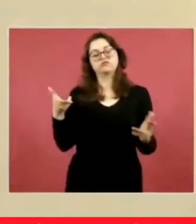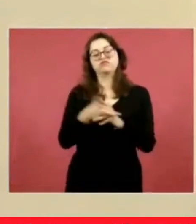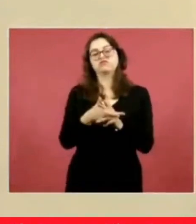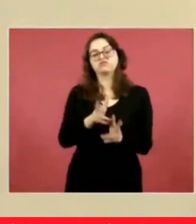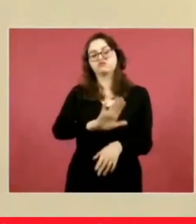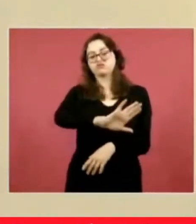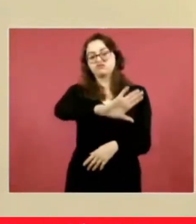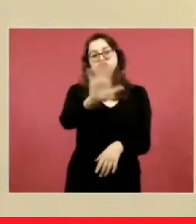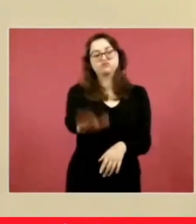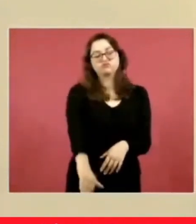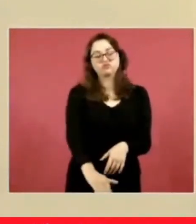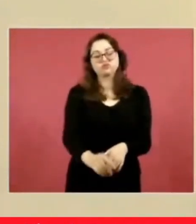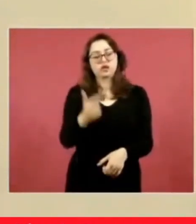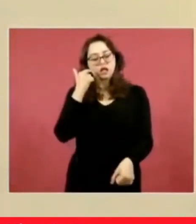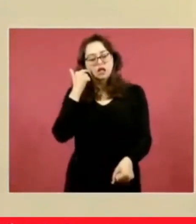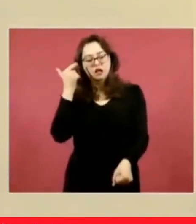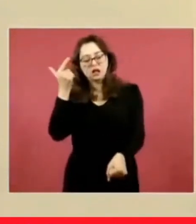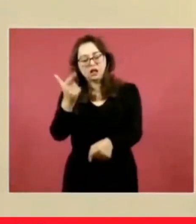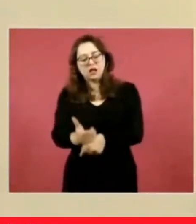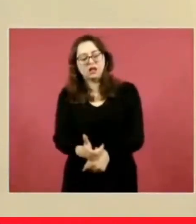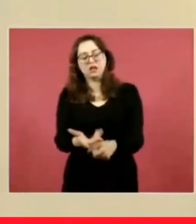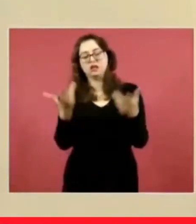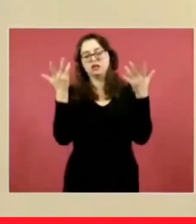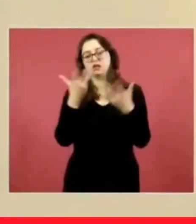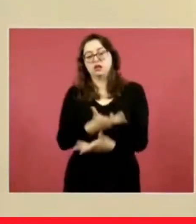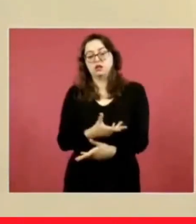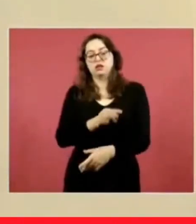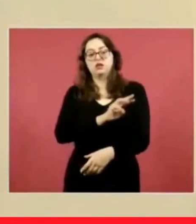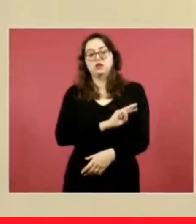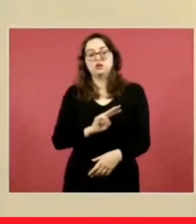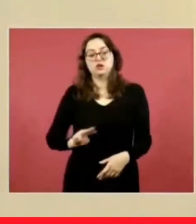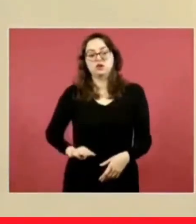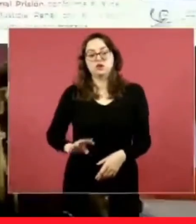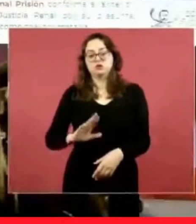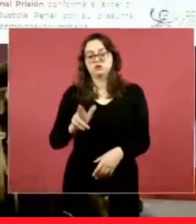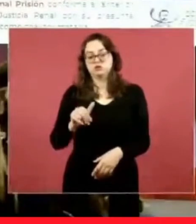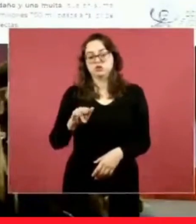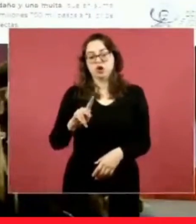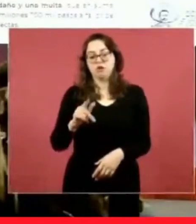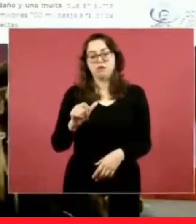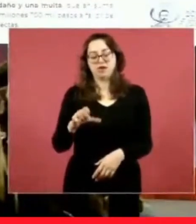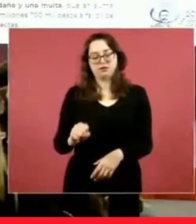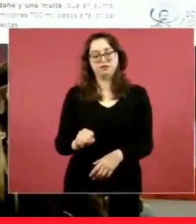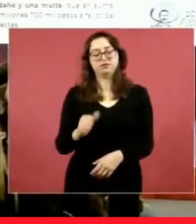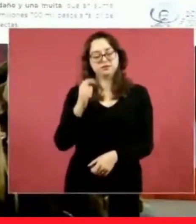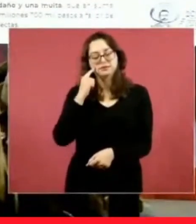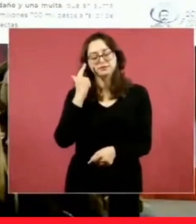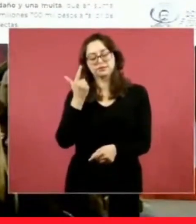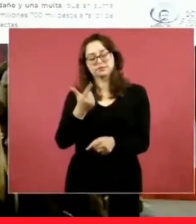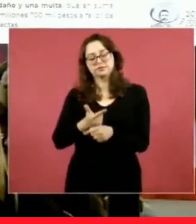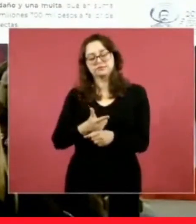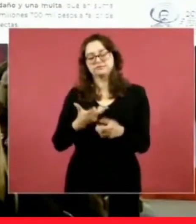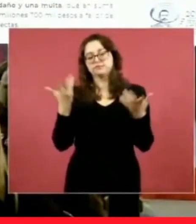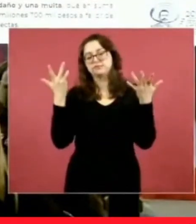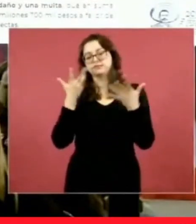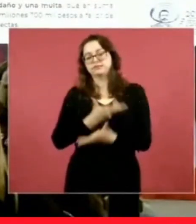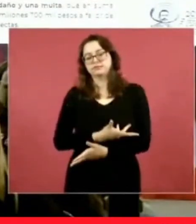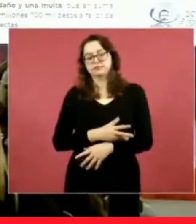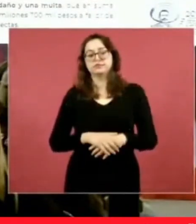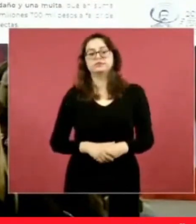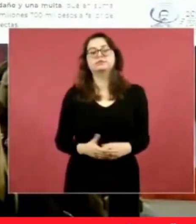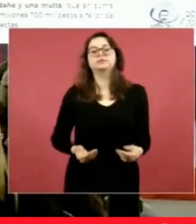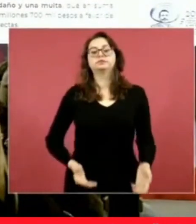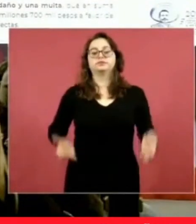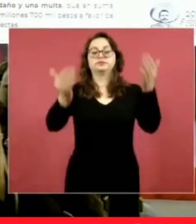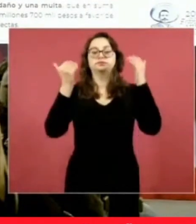en una fosa clandestina en el municipio de las chuapas adelante sentencias tenemos esta sentencia